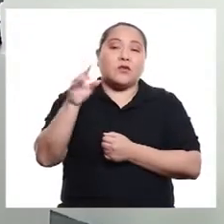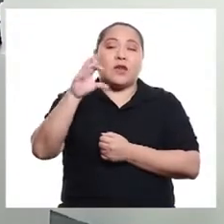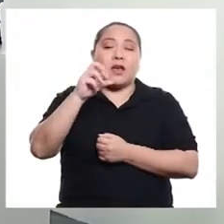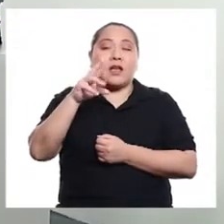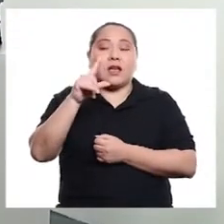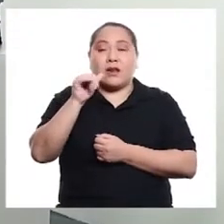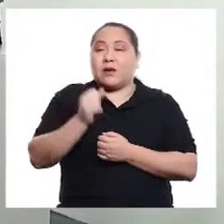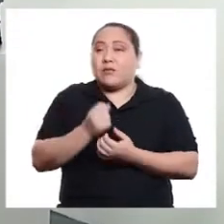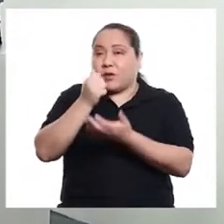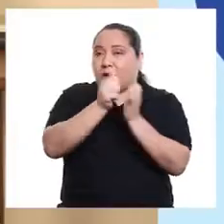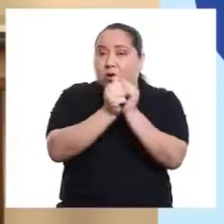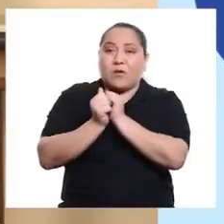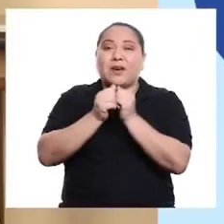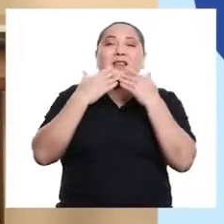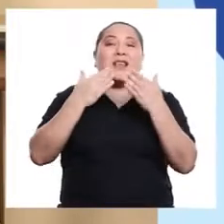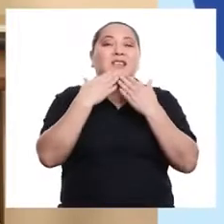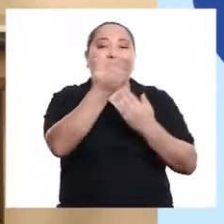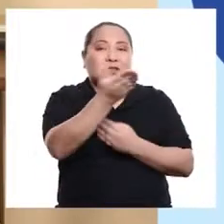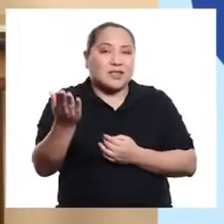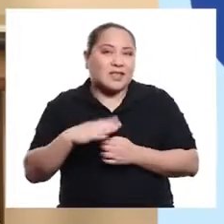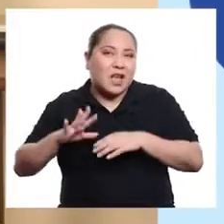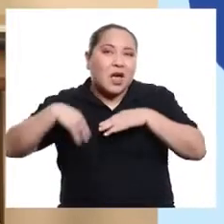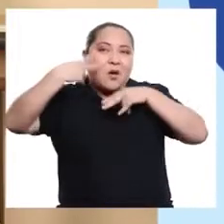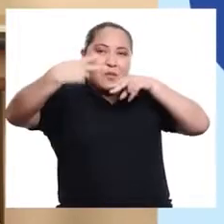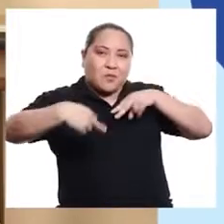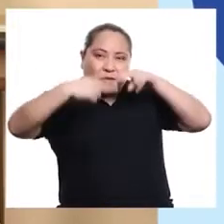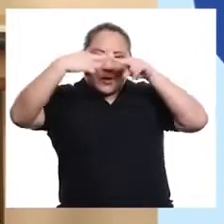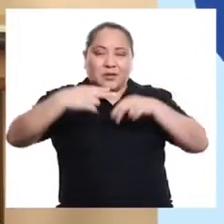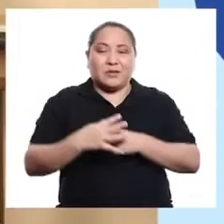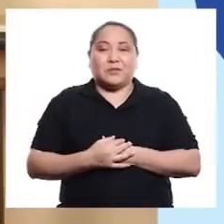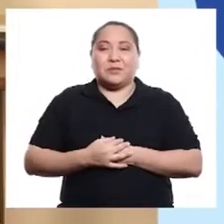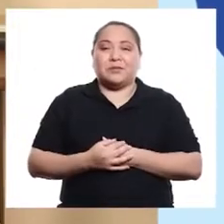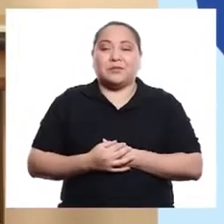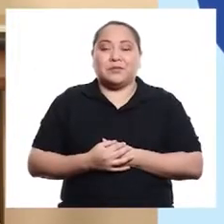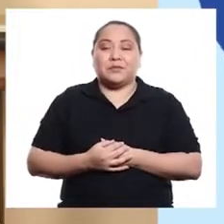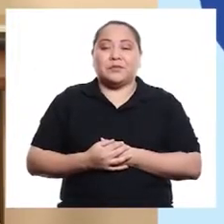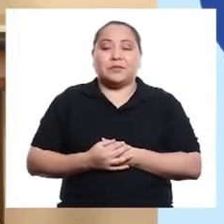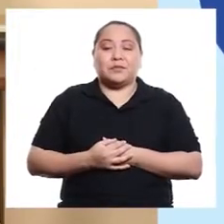profesora Carla, por acompañarnos. Gracias a ustedes. ¡Hasta la próxima!